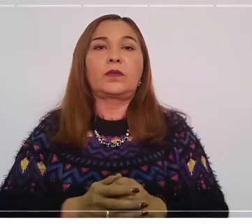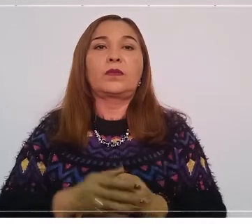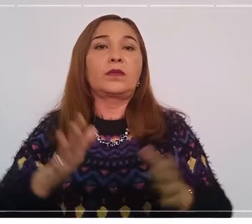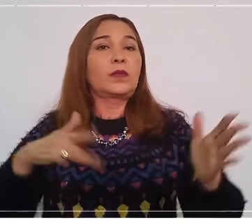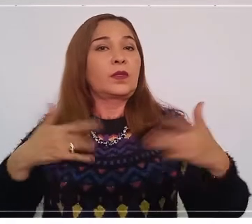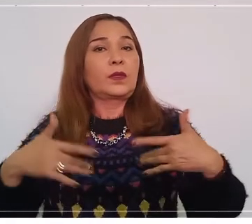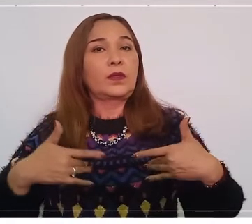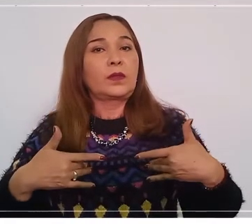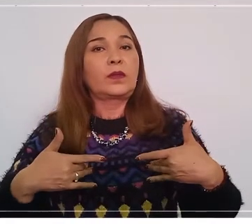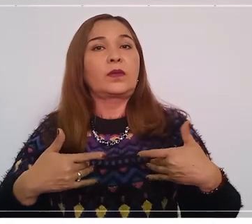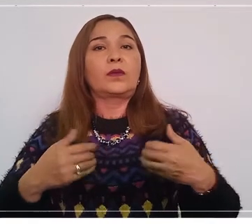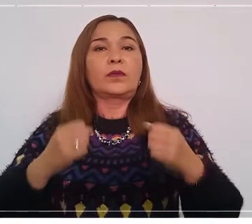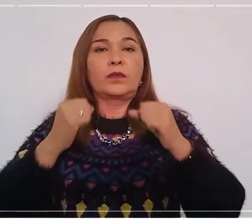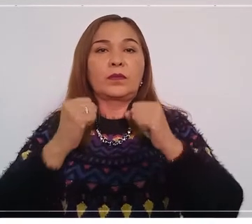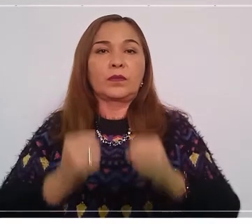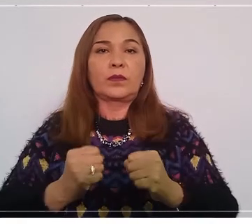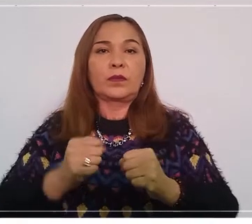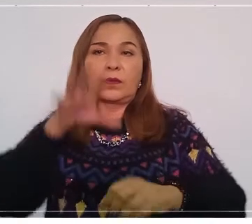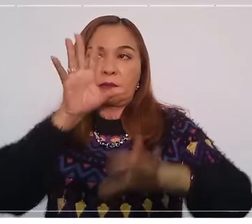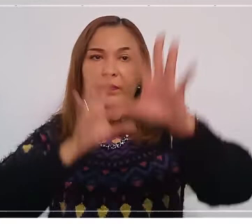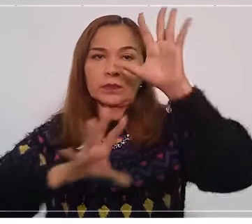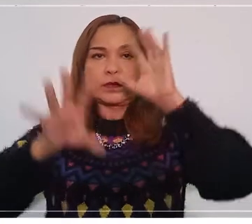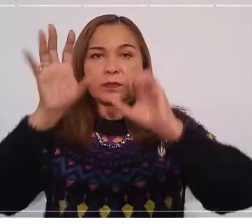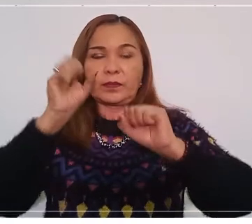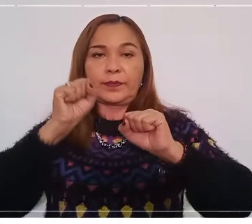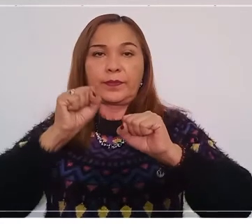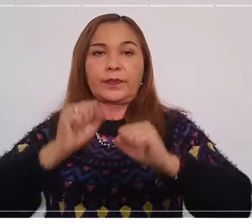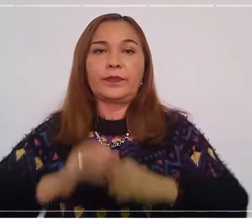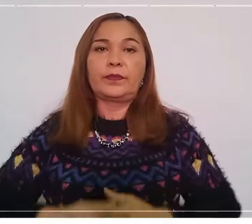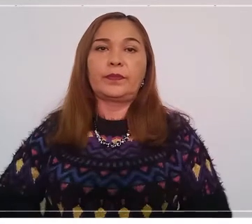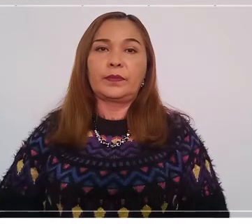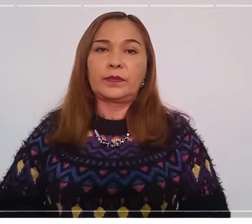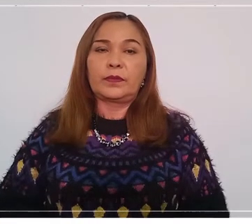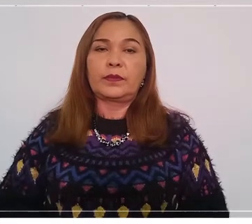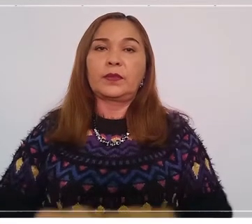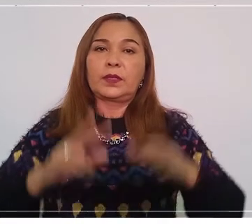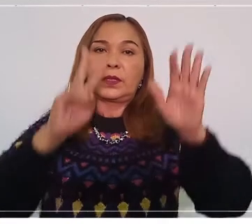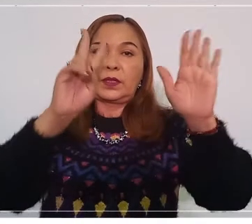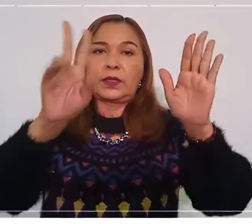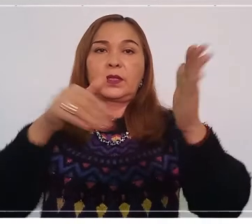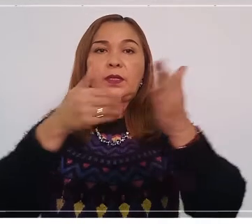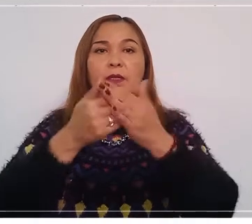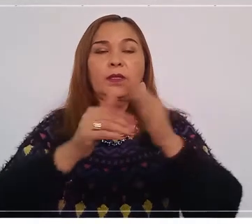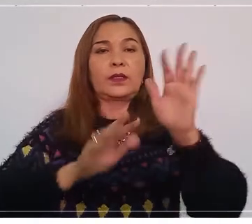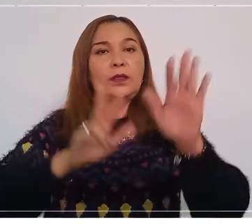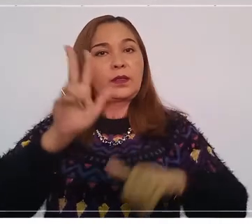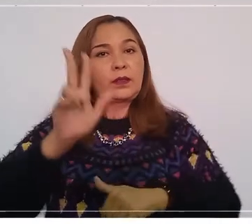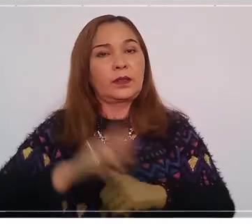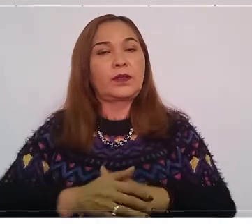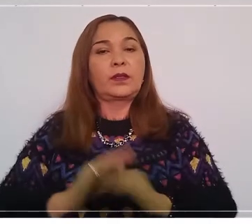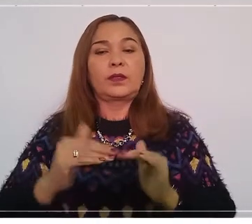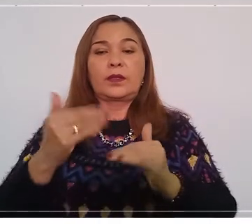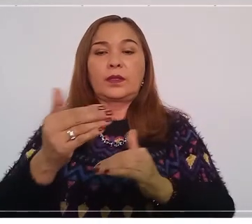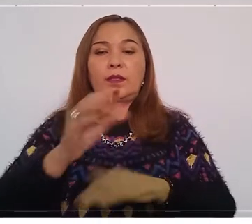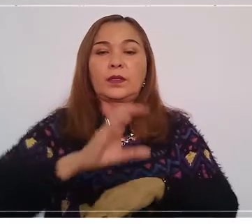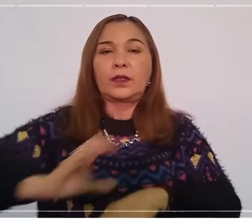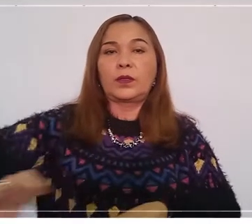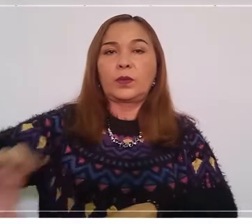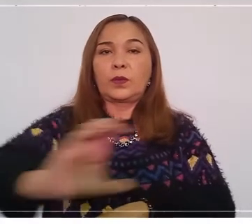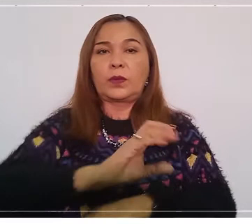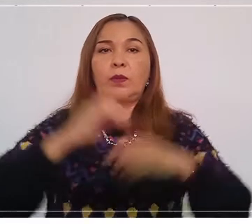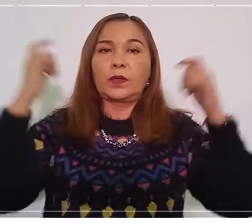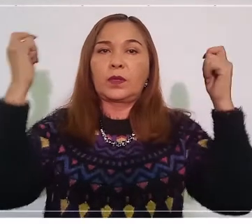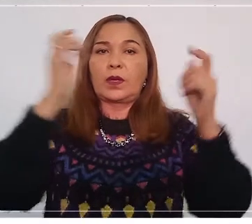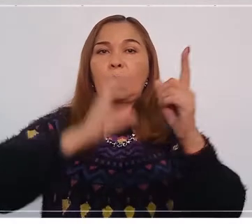actividades de consolidación de los aprendizajes del día 7 al 13 fase circuital